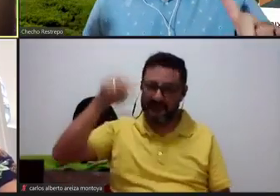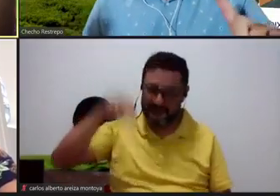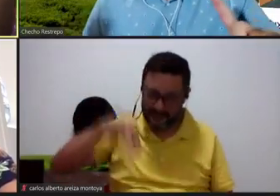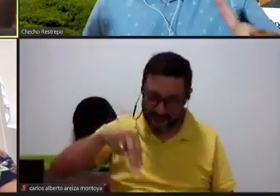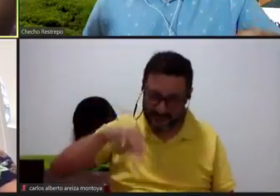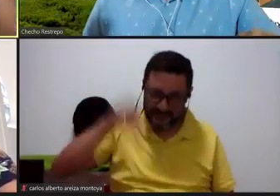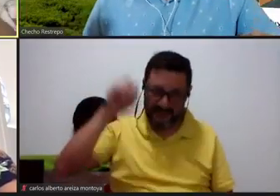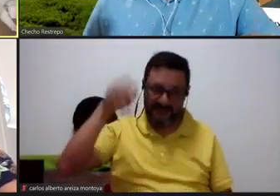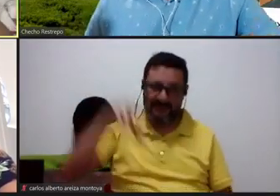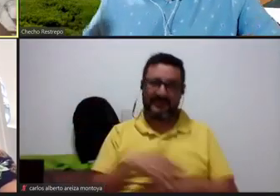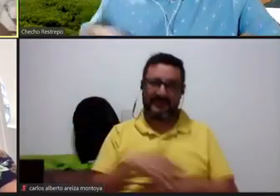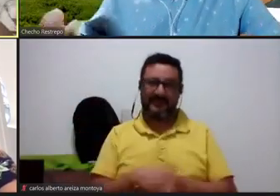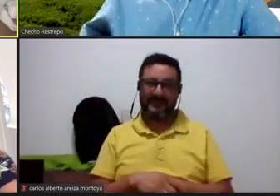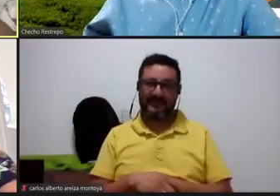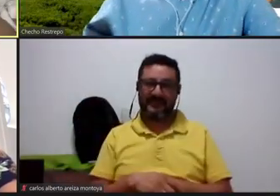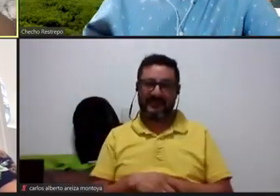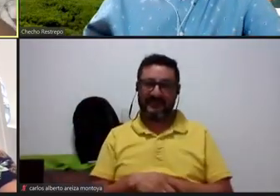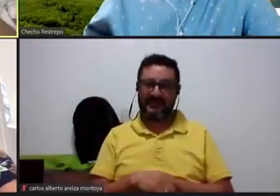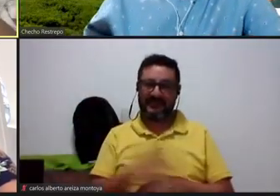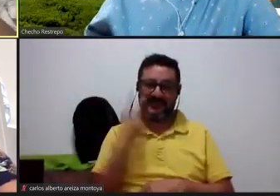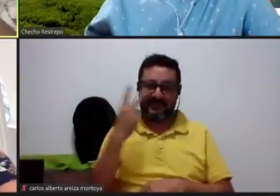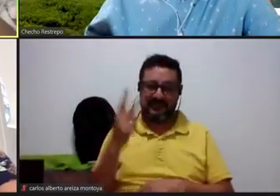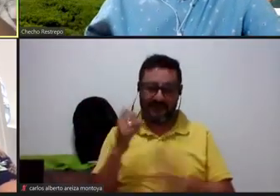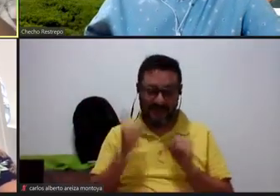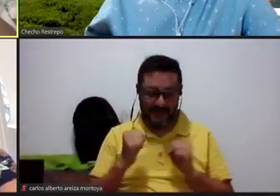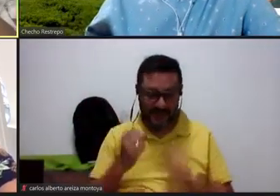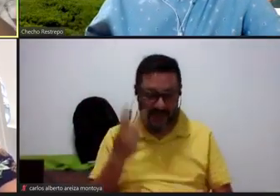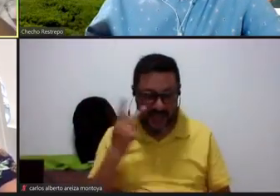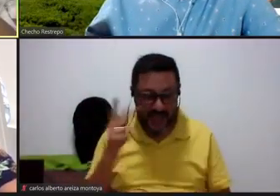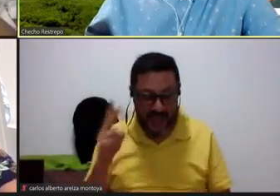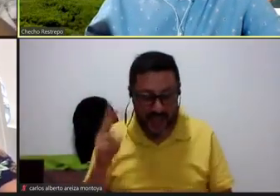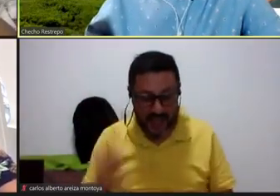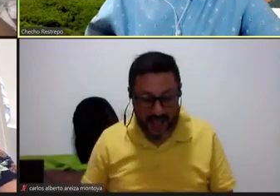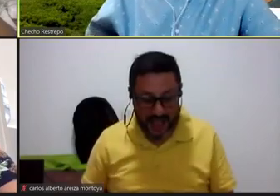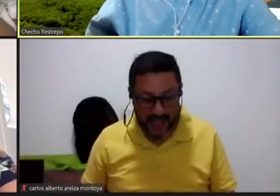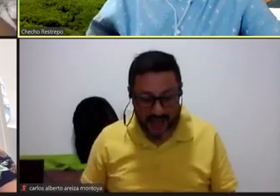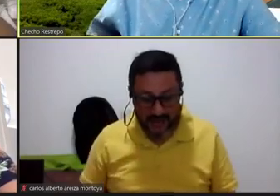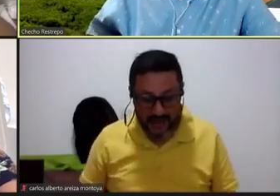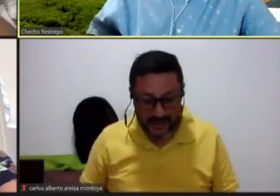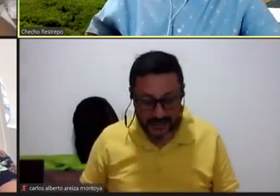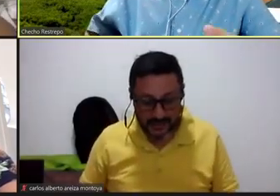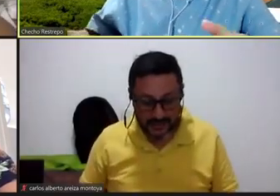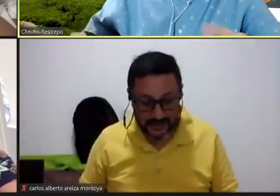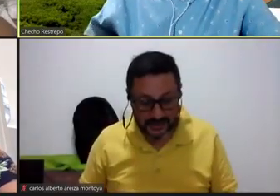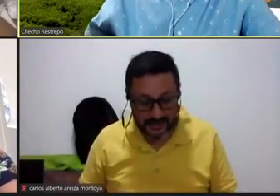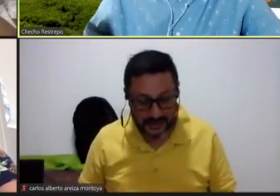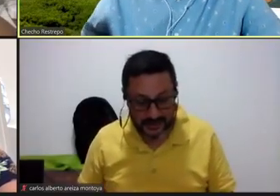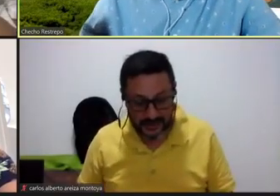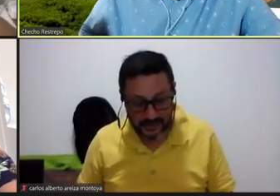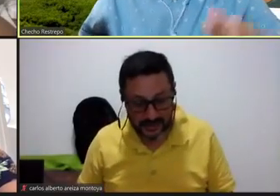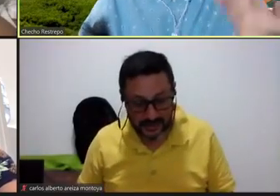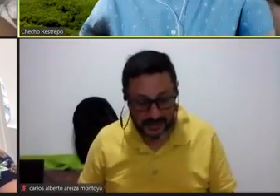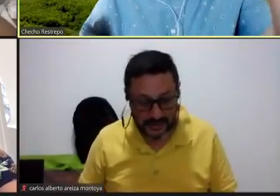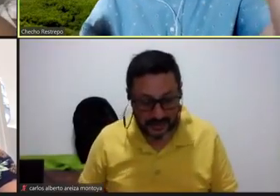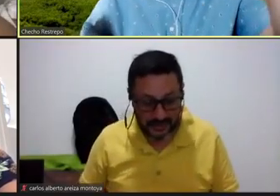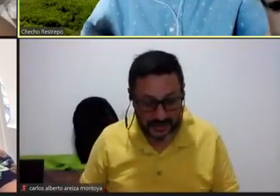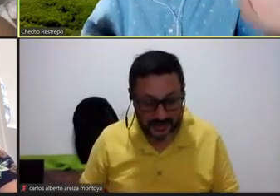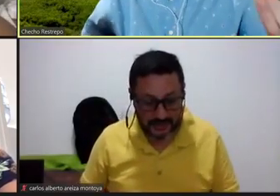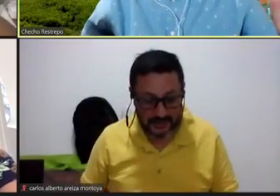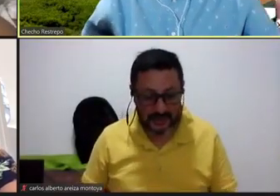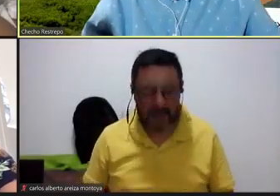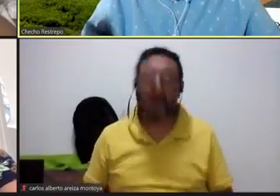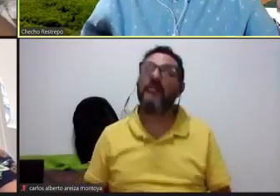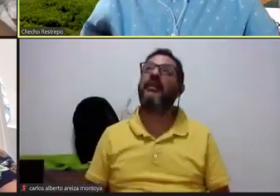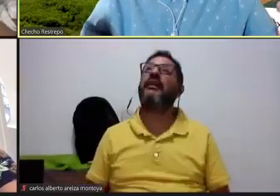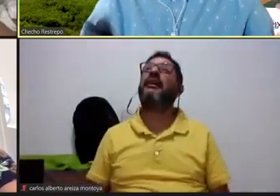de abajo es tentador, ¿sí o no? Uno empieza a subir y como que uno se va haciendo chiquito. Sí, y ya después lo empieza uno a jalar y como que cuando llega uno